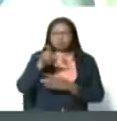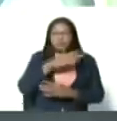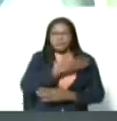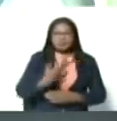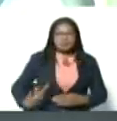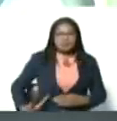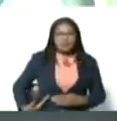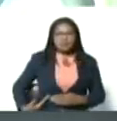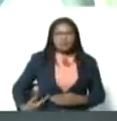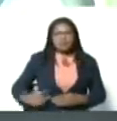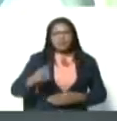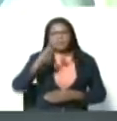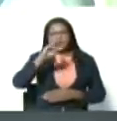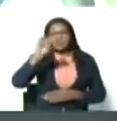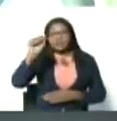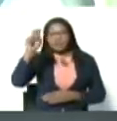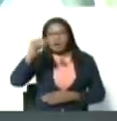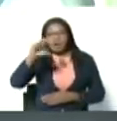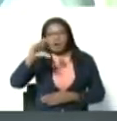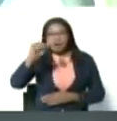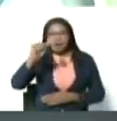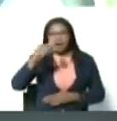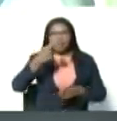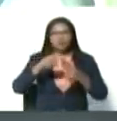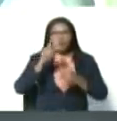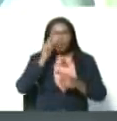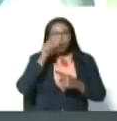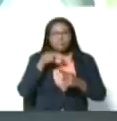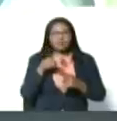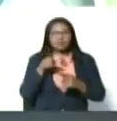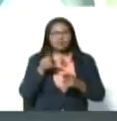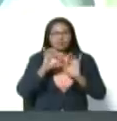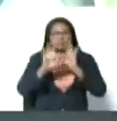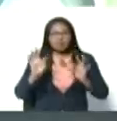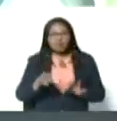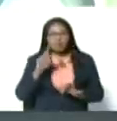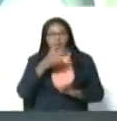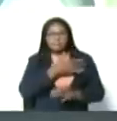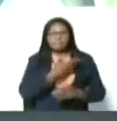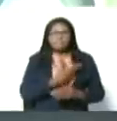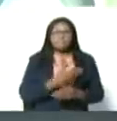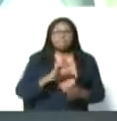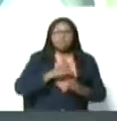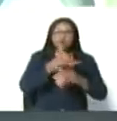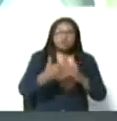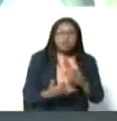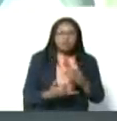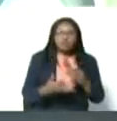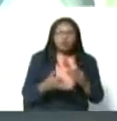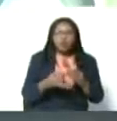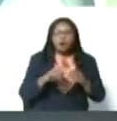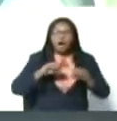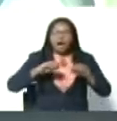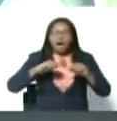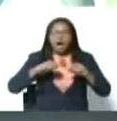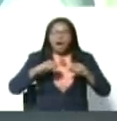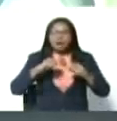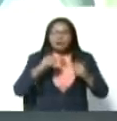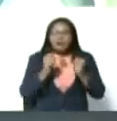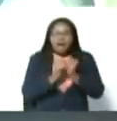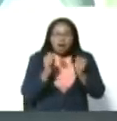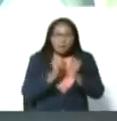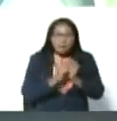presidente de Dianca, y de Pascual Silveira, ingeniero residente del proyecto Aluminio Naval, el plan de desarrollo de la